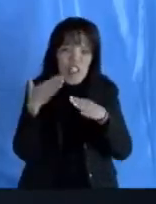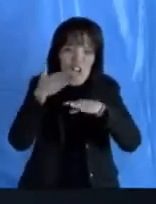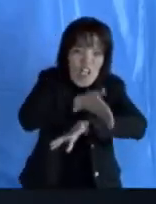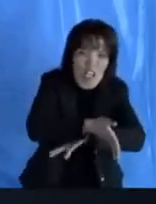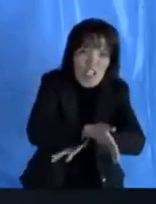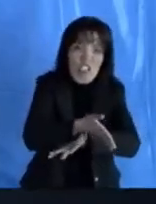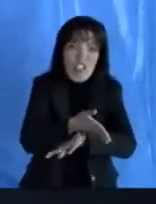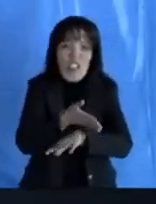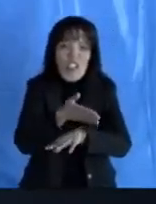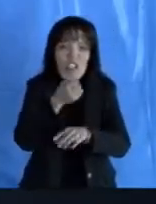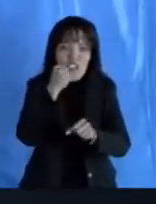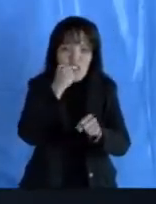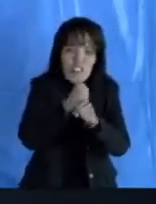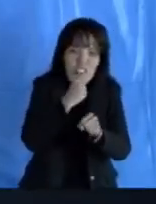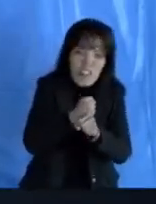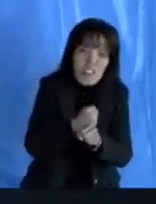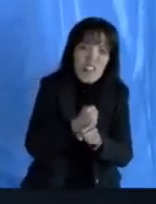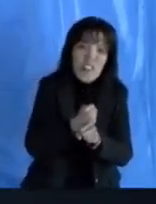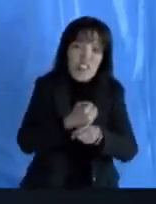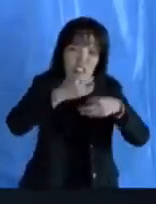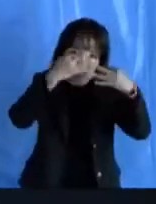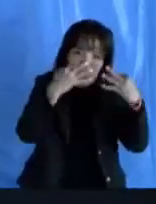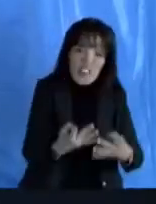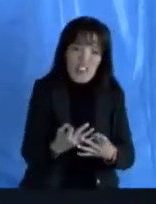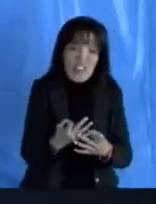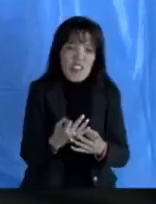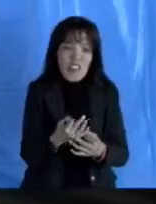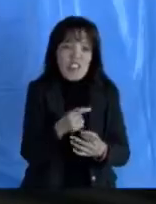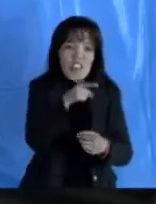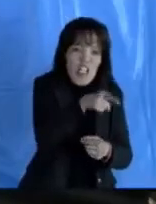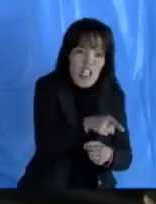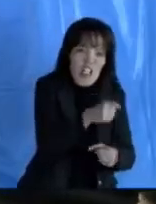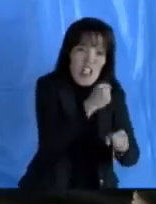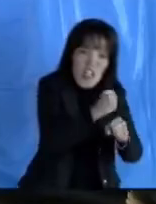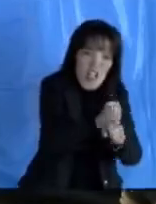permita llevar la sustentabilidad a la mesa de su familia de una manera digna.